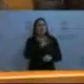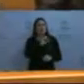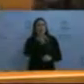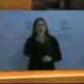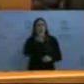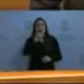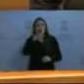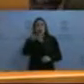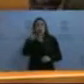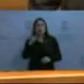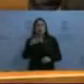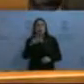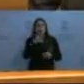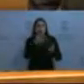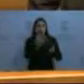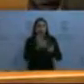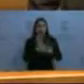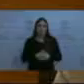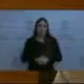tiene la palabra.